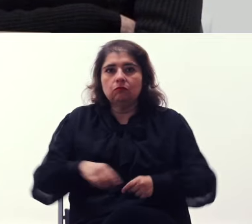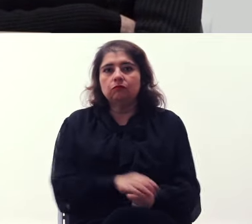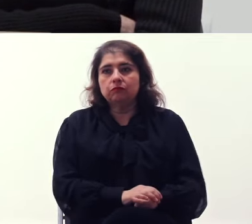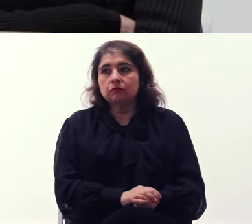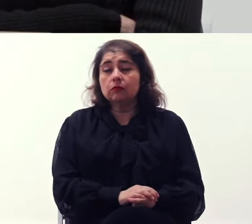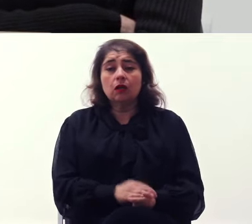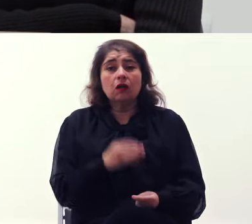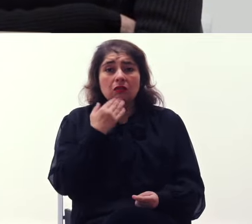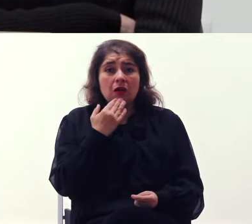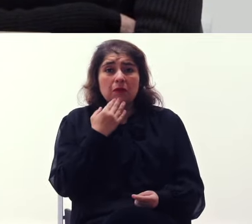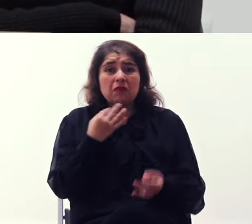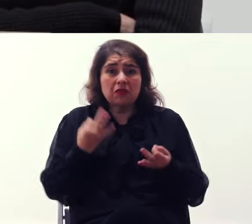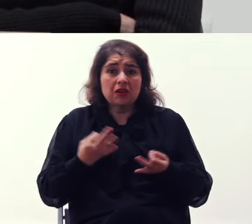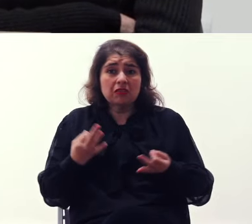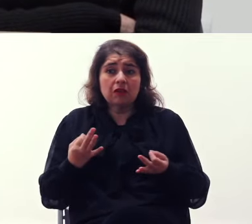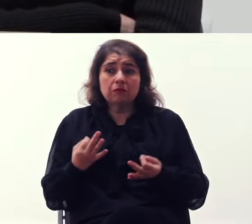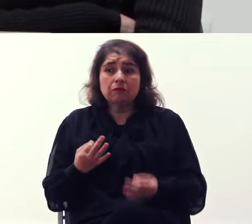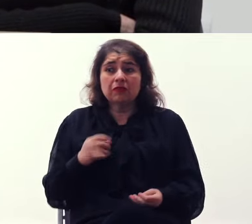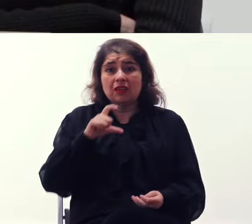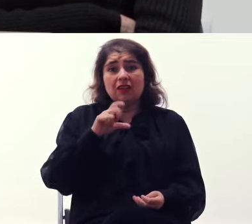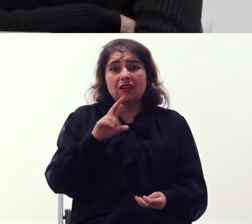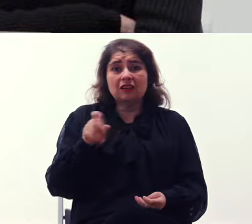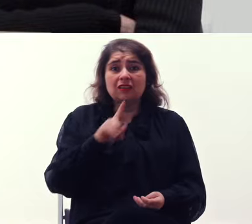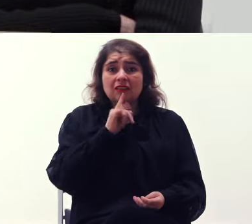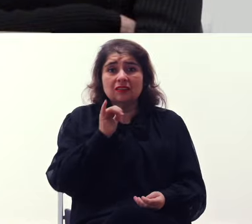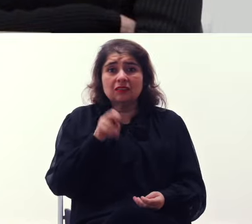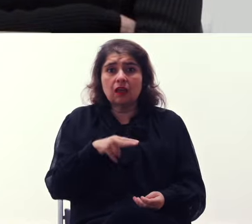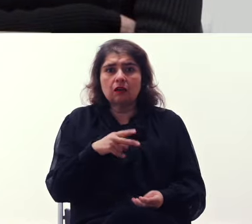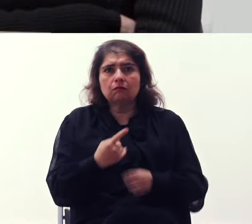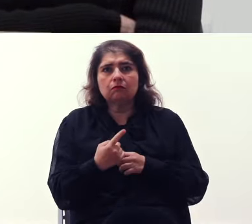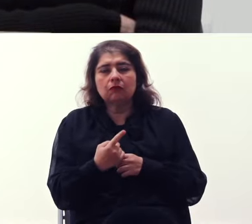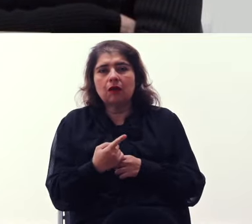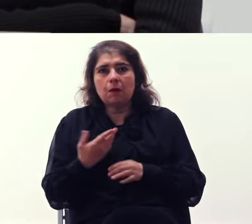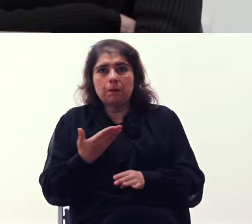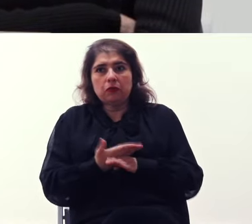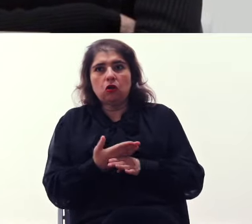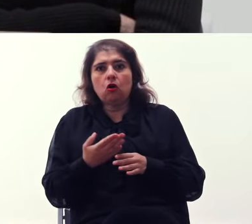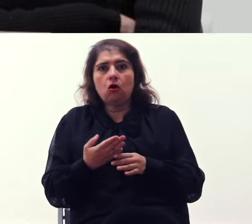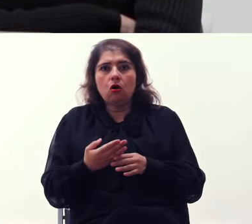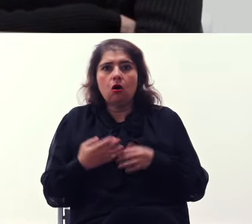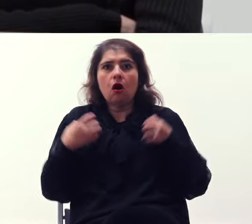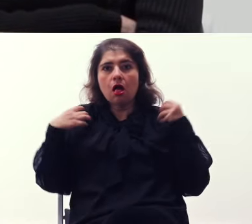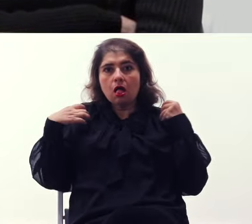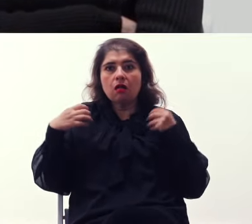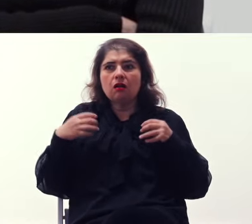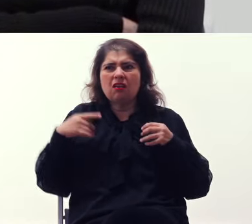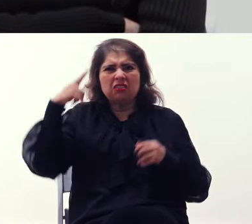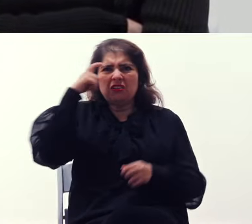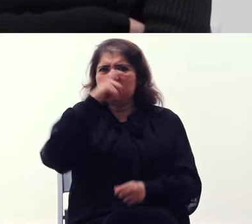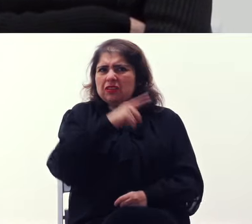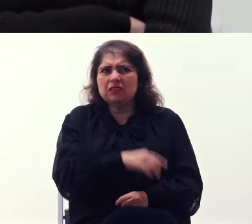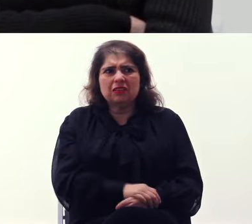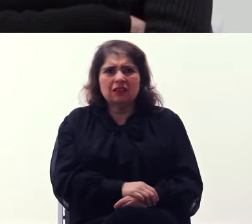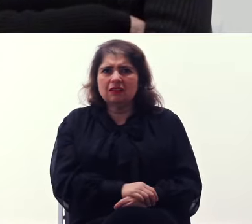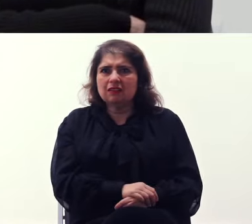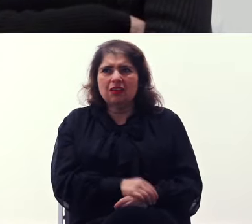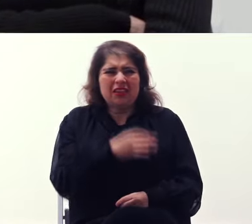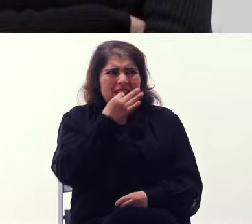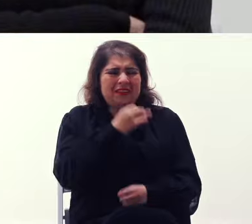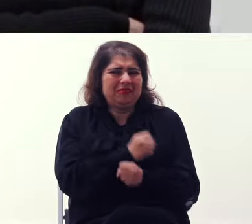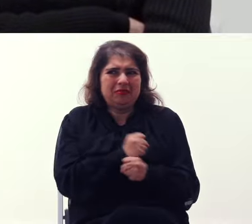Y también, en realidad, Cristian me encomendó una labor súper difícil que no hice. Que no